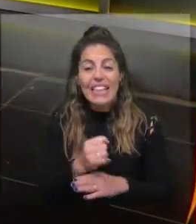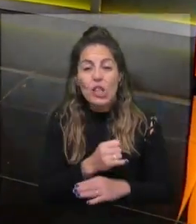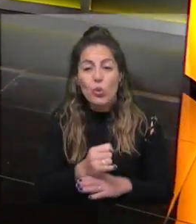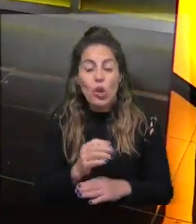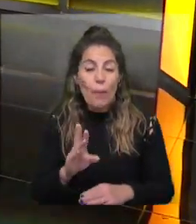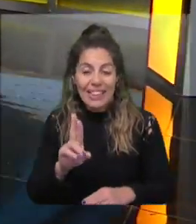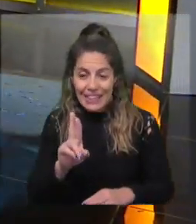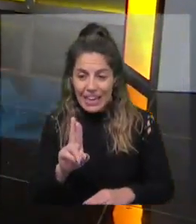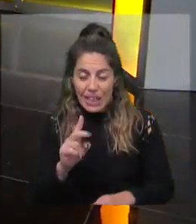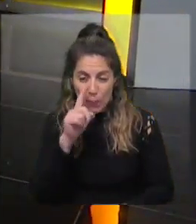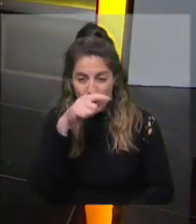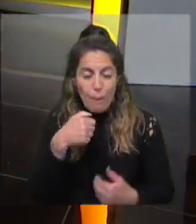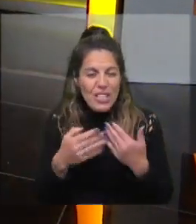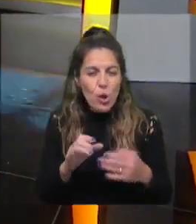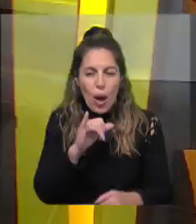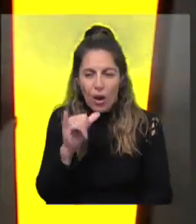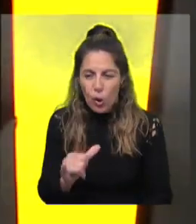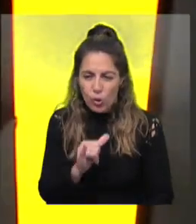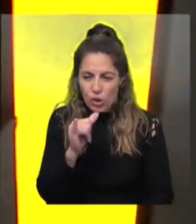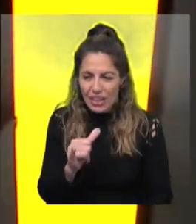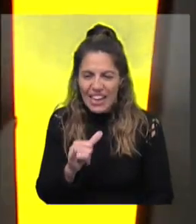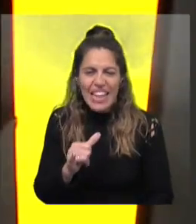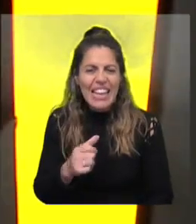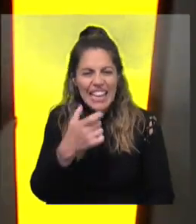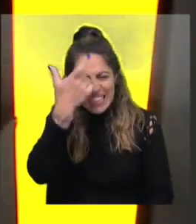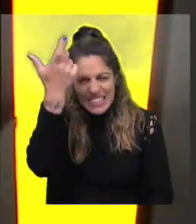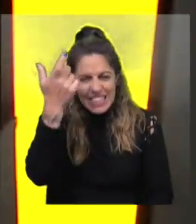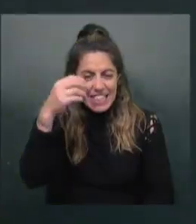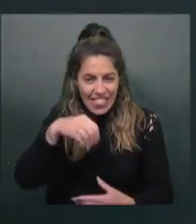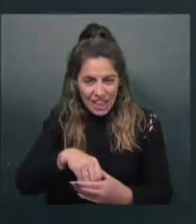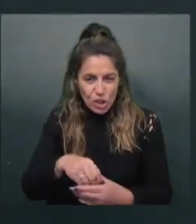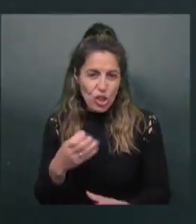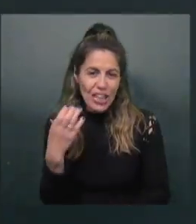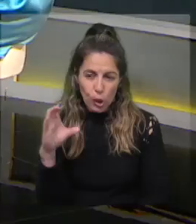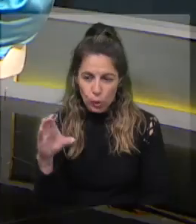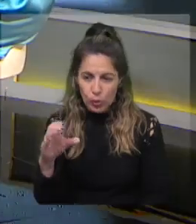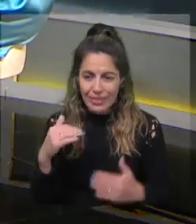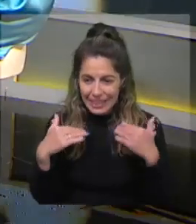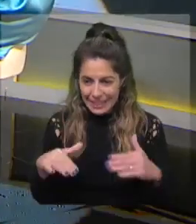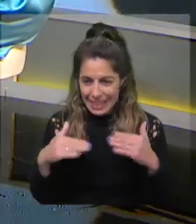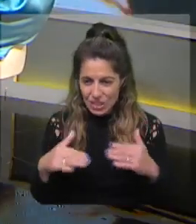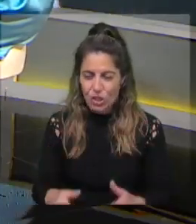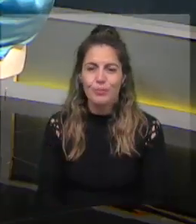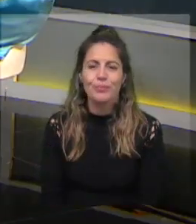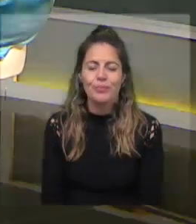Montevideo, que nos empezó a contar entonces qué ciencia hay en el gimnasio. A ver.